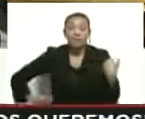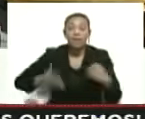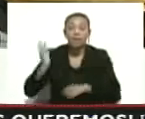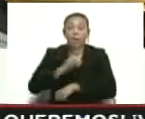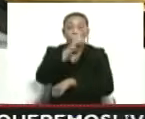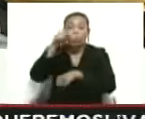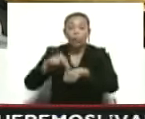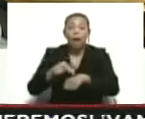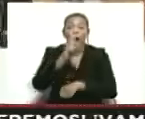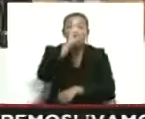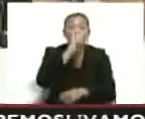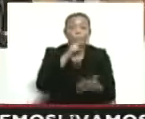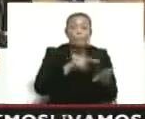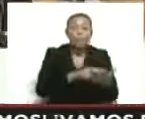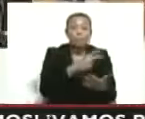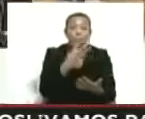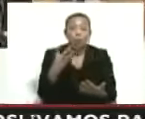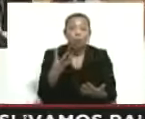el periodo